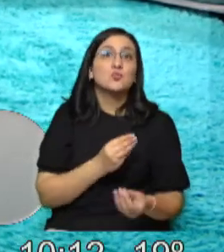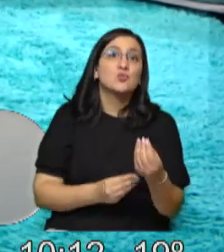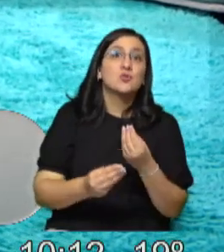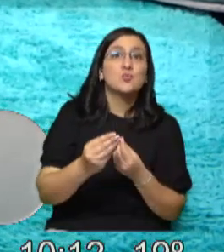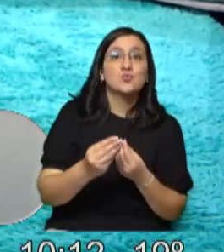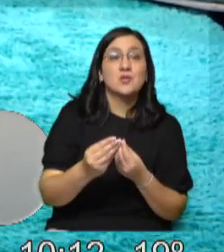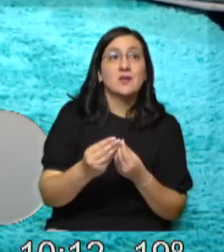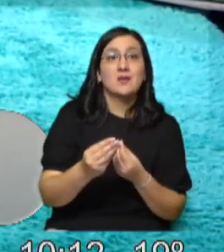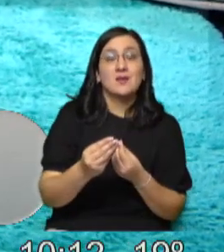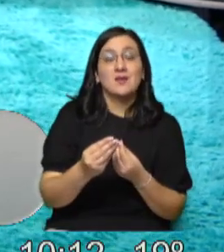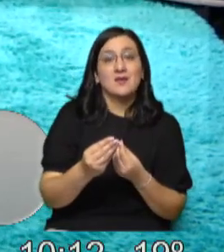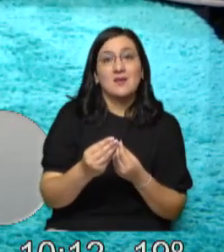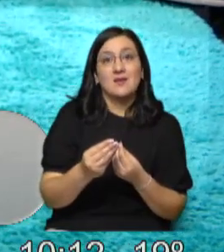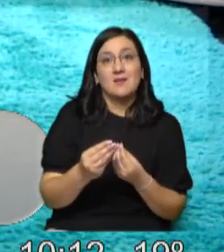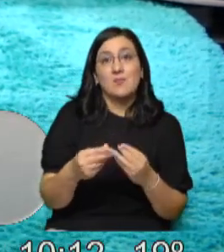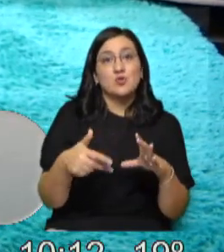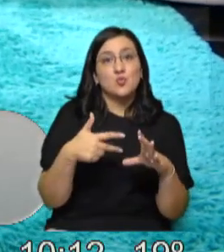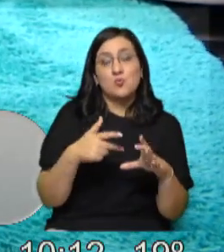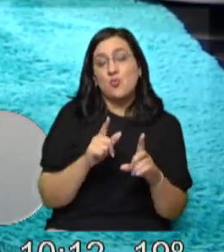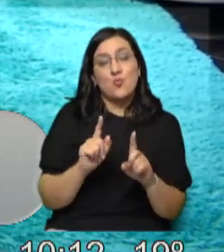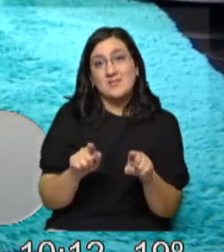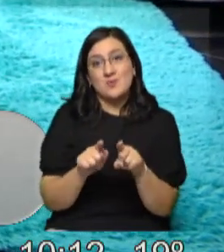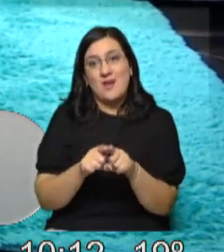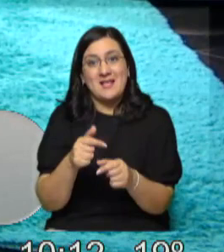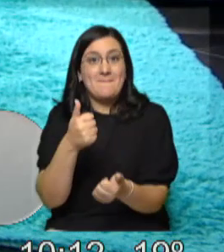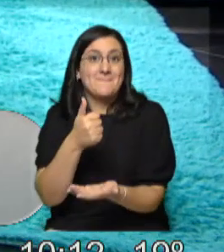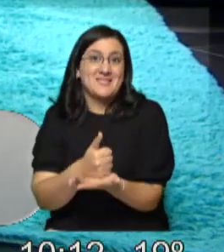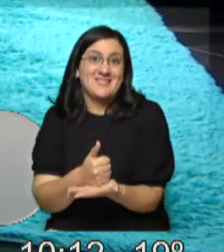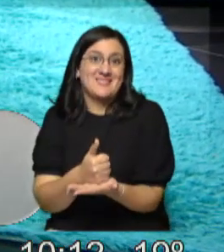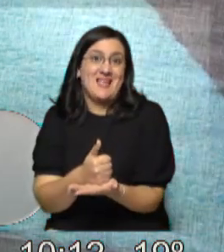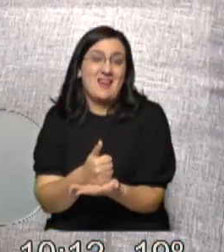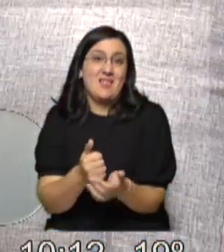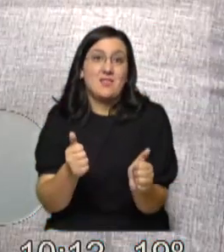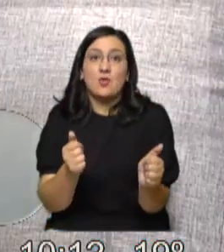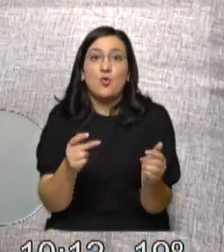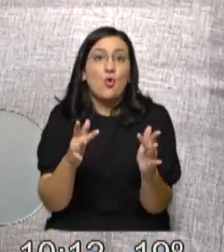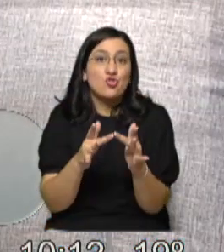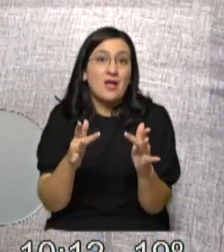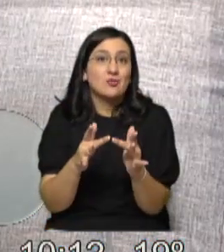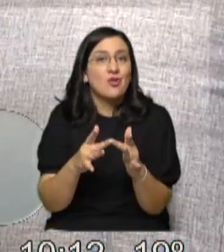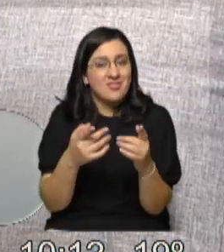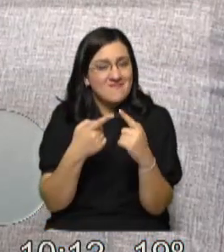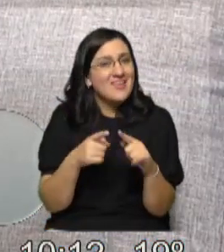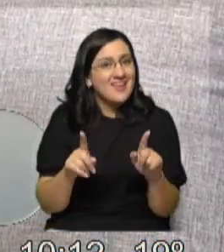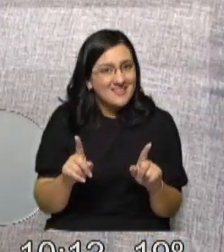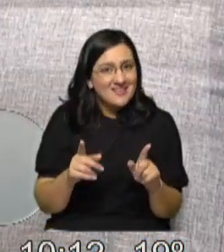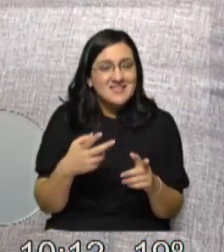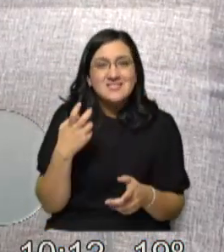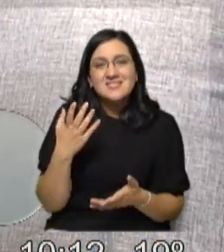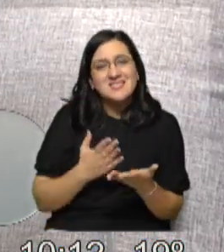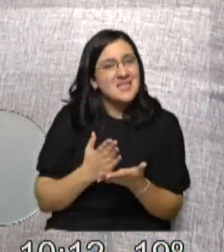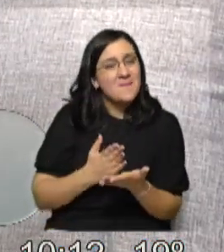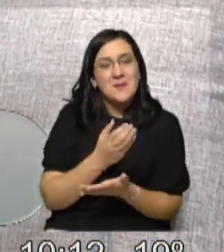esa parte, ¿no? Creo que la parte de la virtualidad es una contingencia, pero siempre buscamos esa presencialidad.